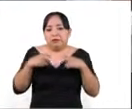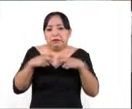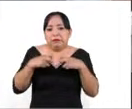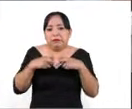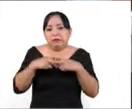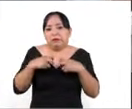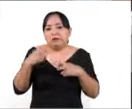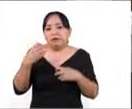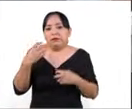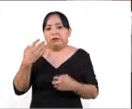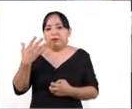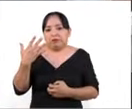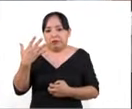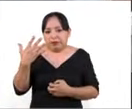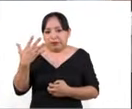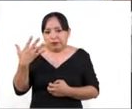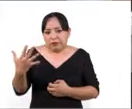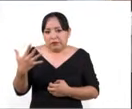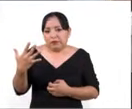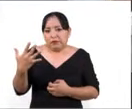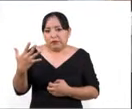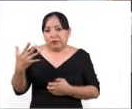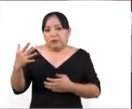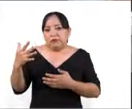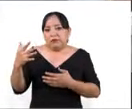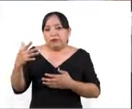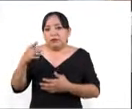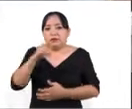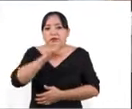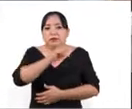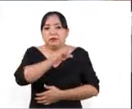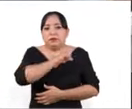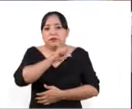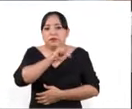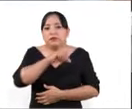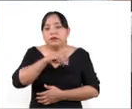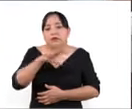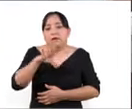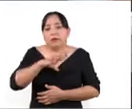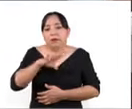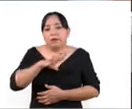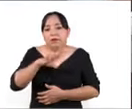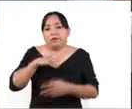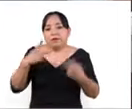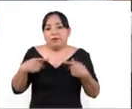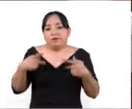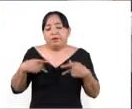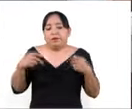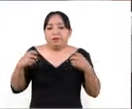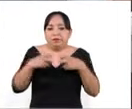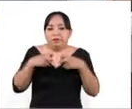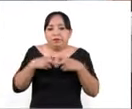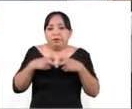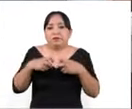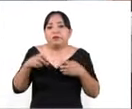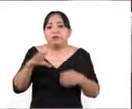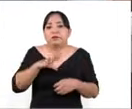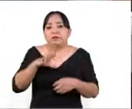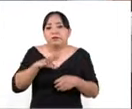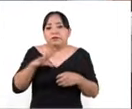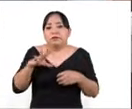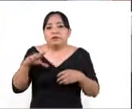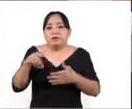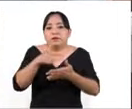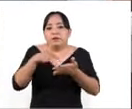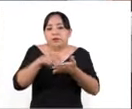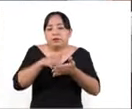5 crisis nerviosas. Las tenemos ubicadas por alcaldía. Lesionados, daños en